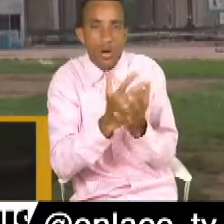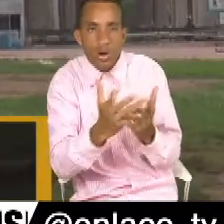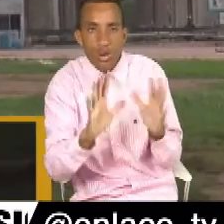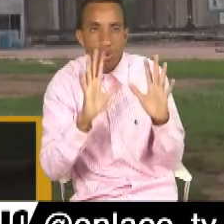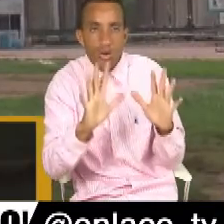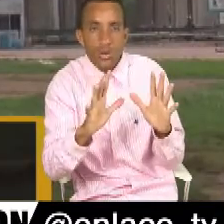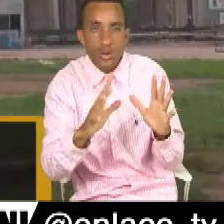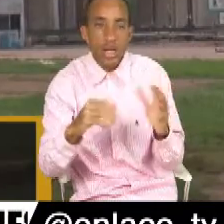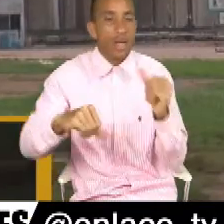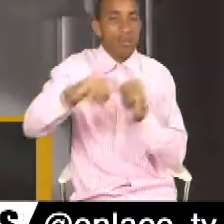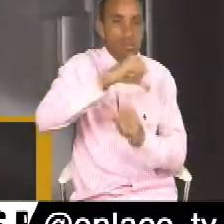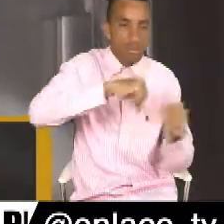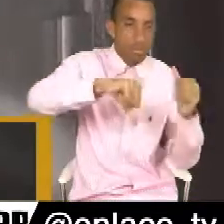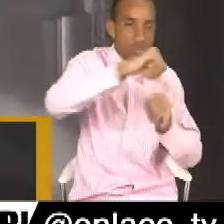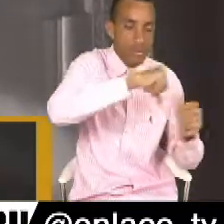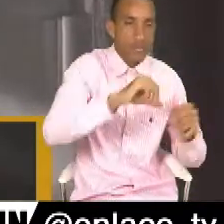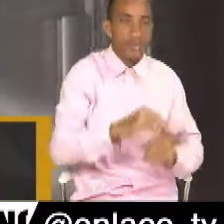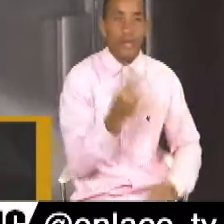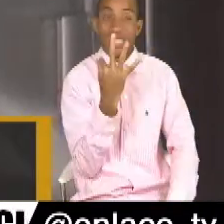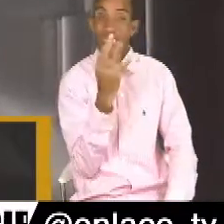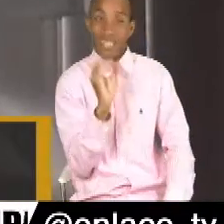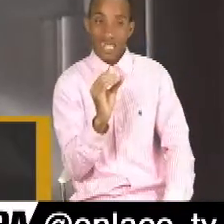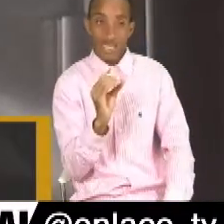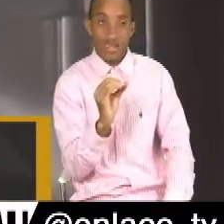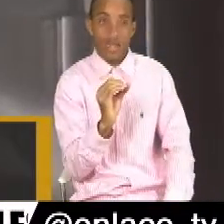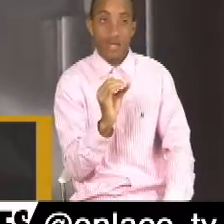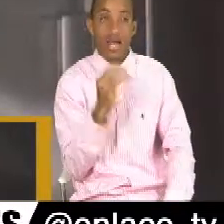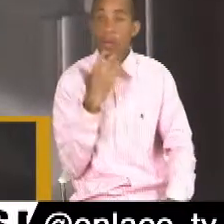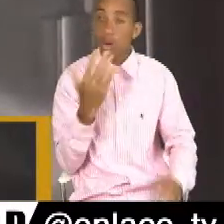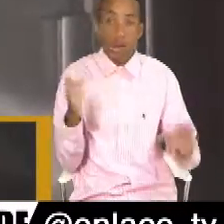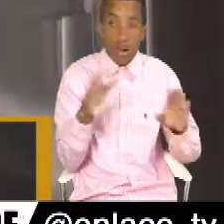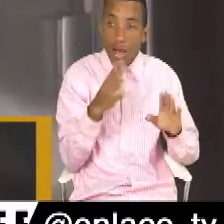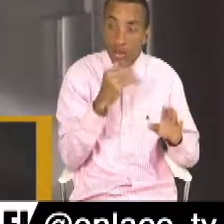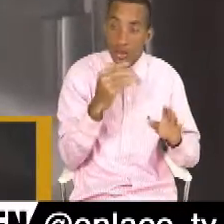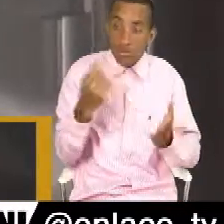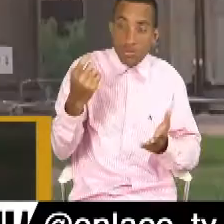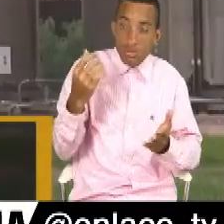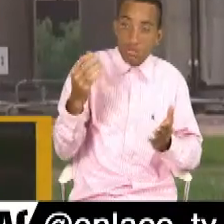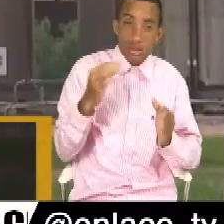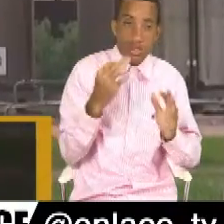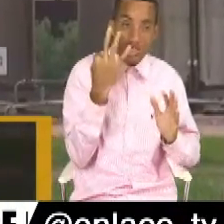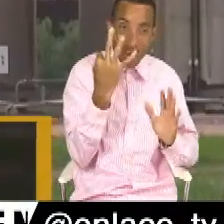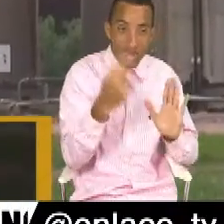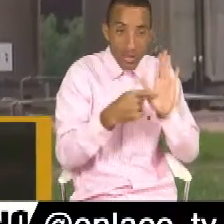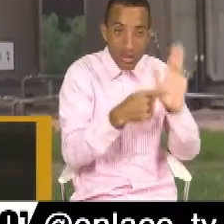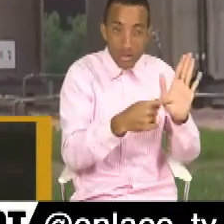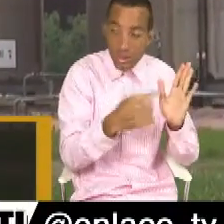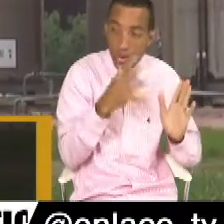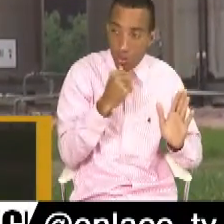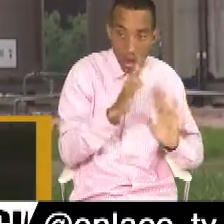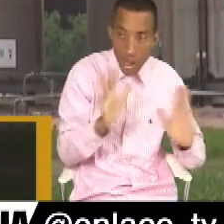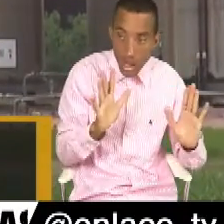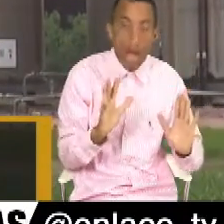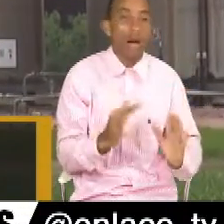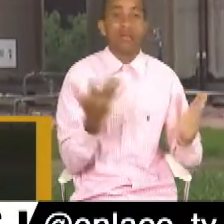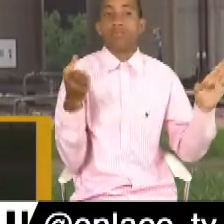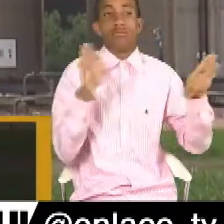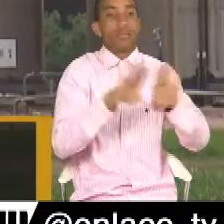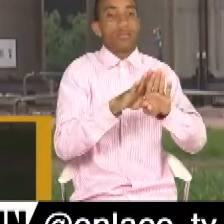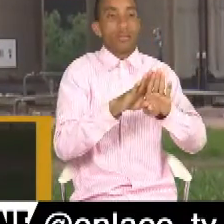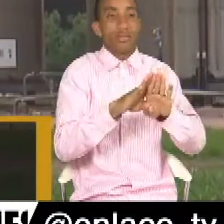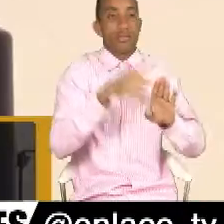firma de estos contratos, el 30 de mayo comienza el cierre de la factoría. Ese día la administración de Ferticol debe tener los